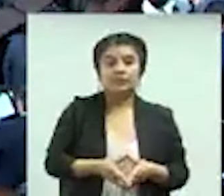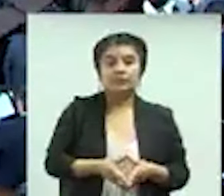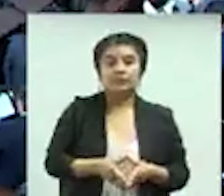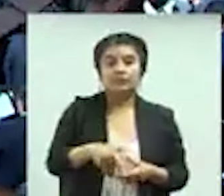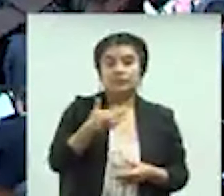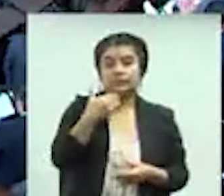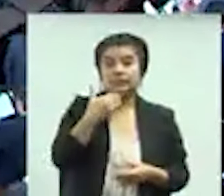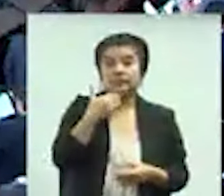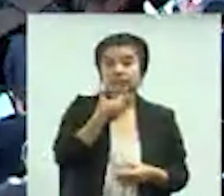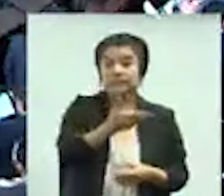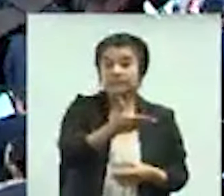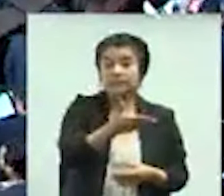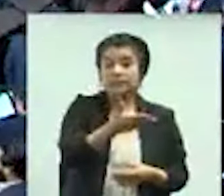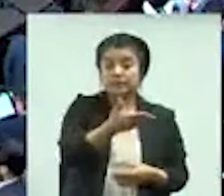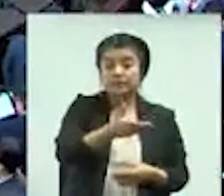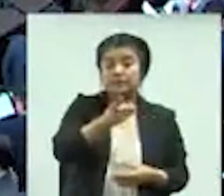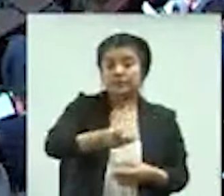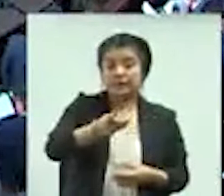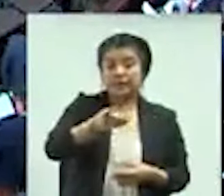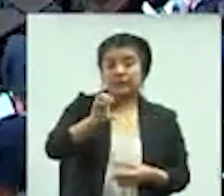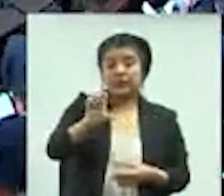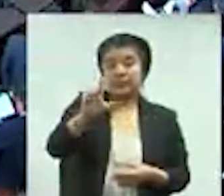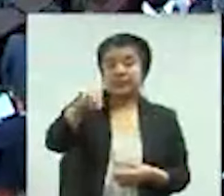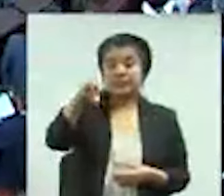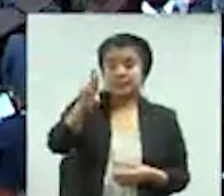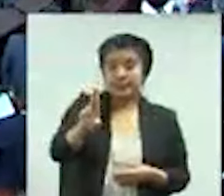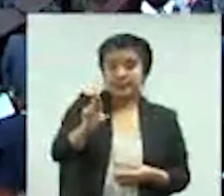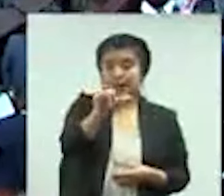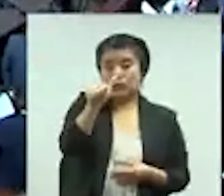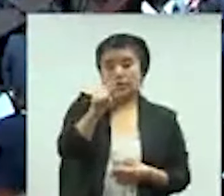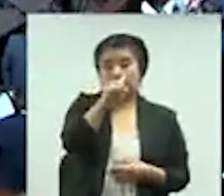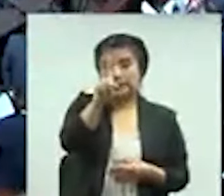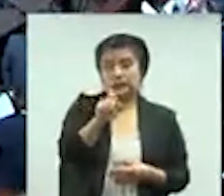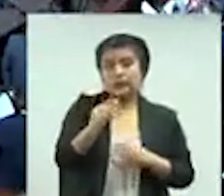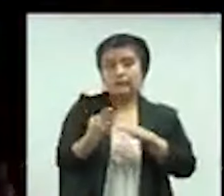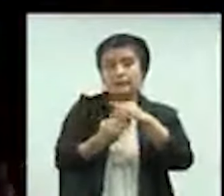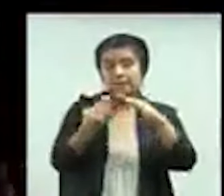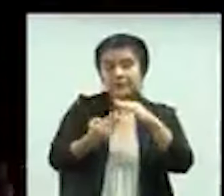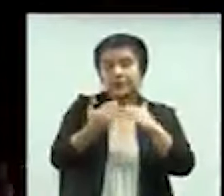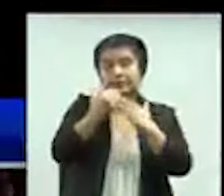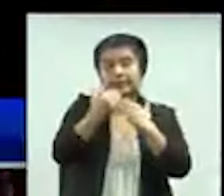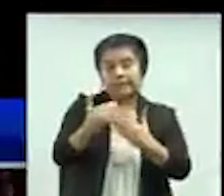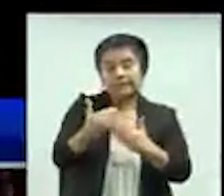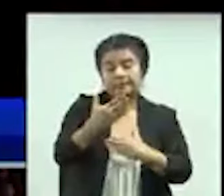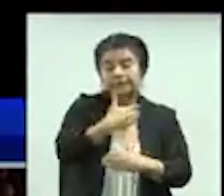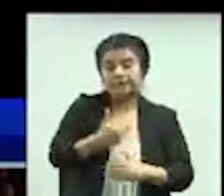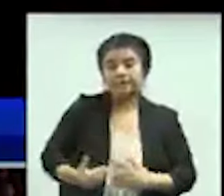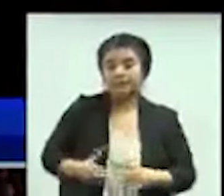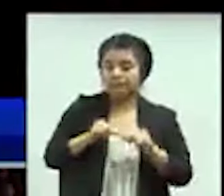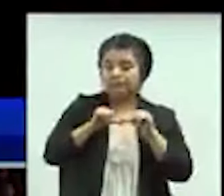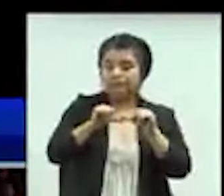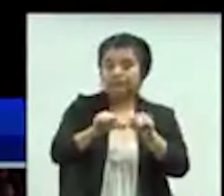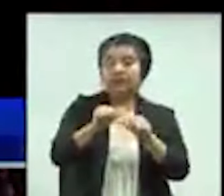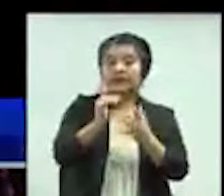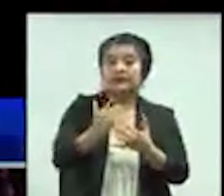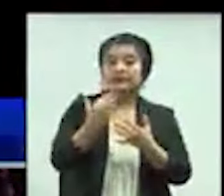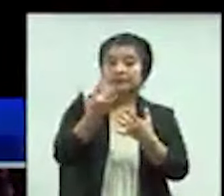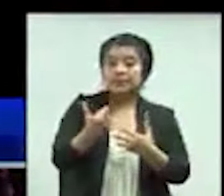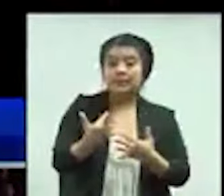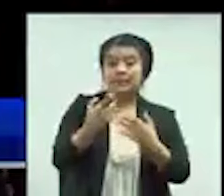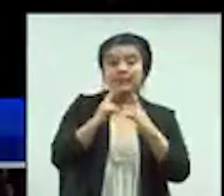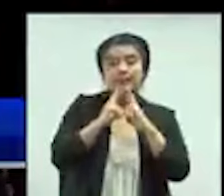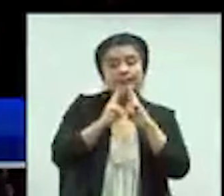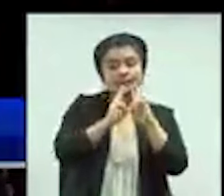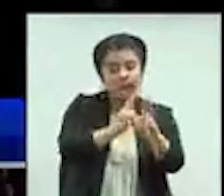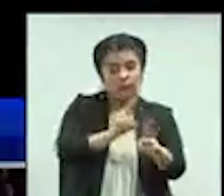Muchas gracias, diputado presidente. Elmer, puede formular la siguiente pregunta básica. Gracias, presidente. Procederé y espero que el señor ministro conteste